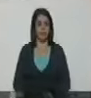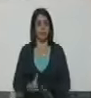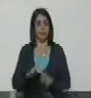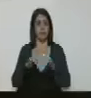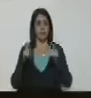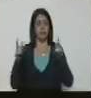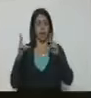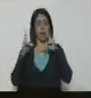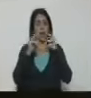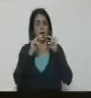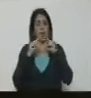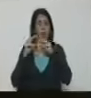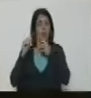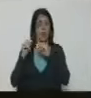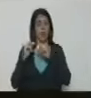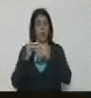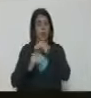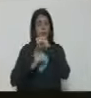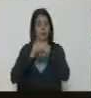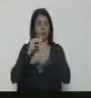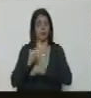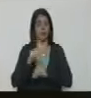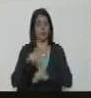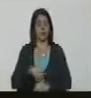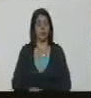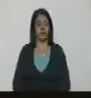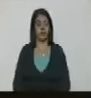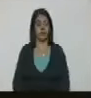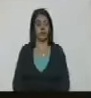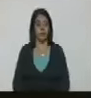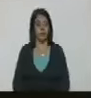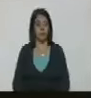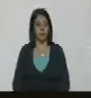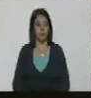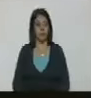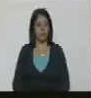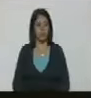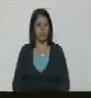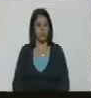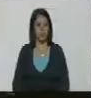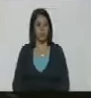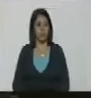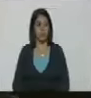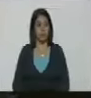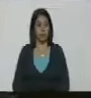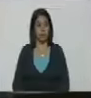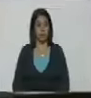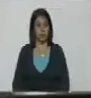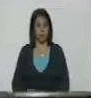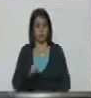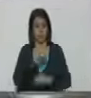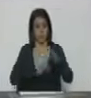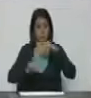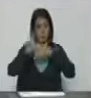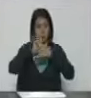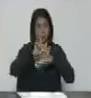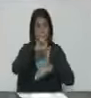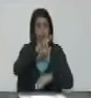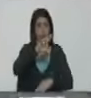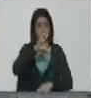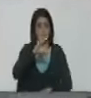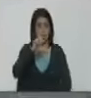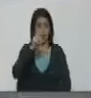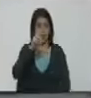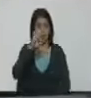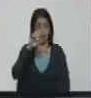amplia conversación que sostuvimos con la licenciada Rexeida